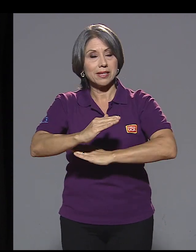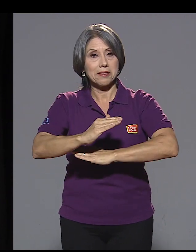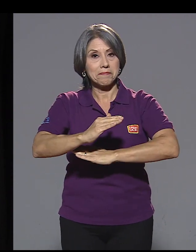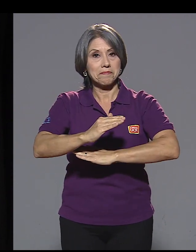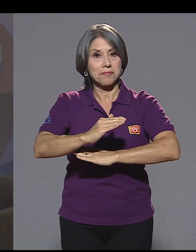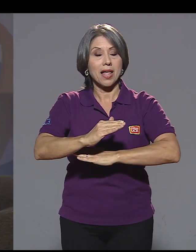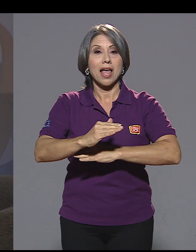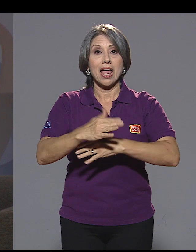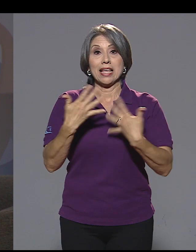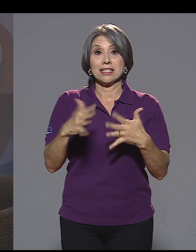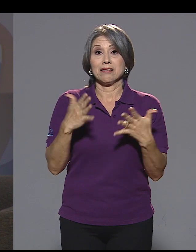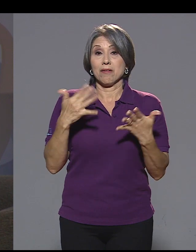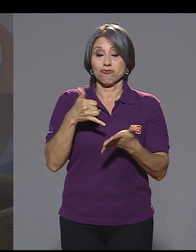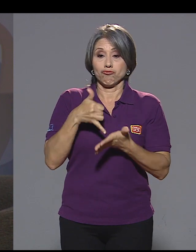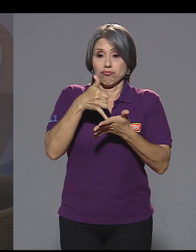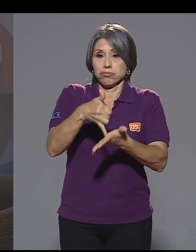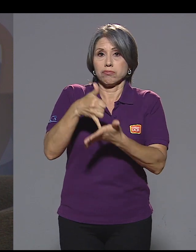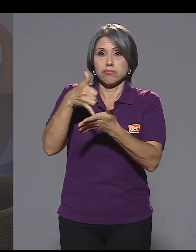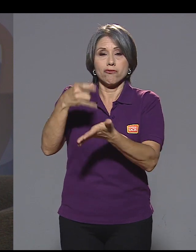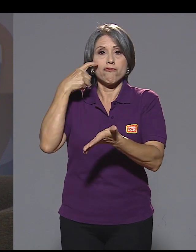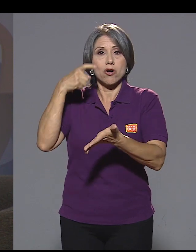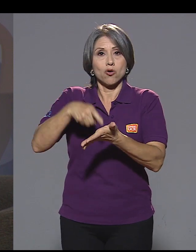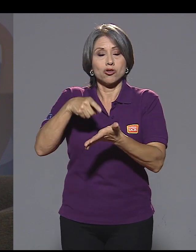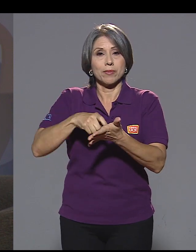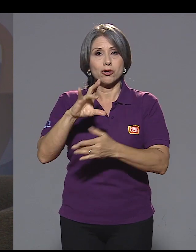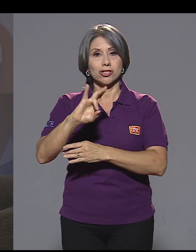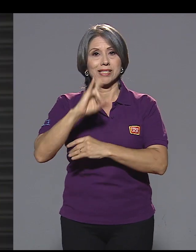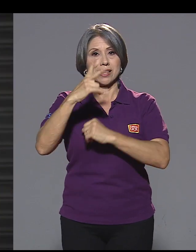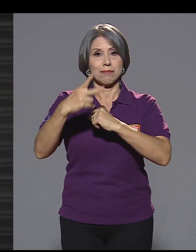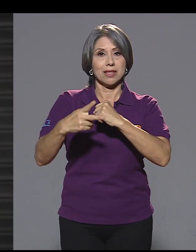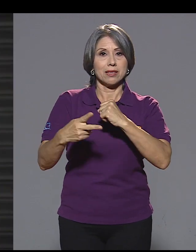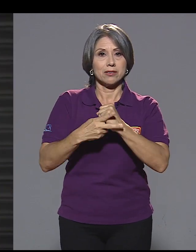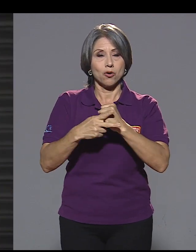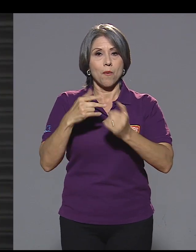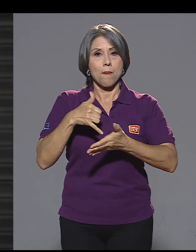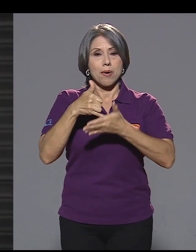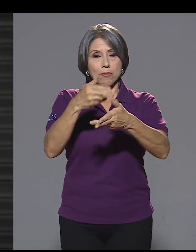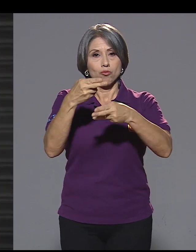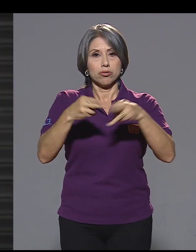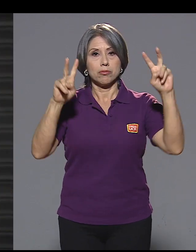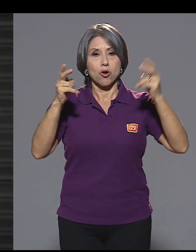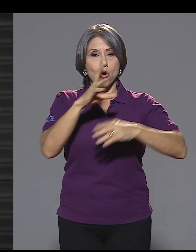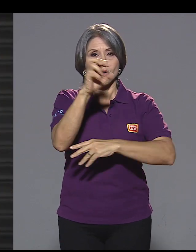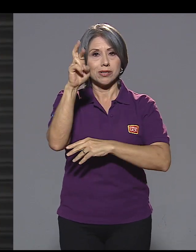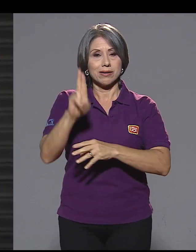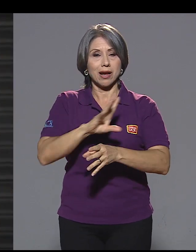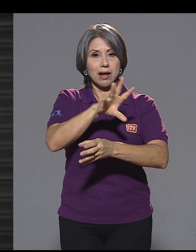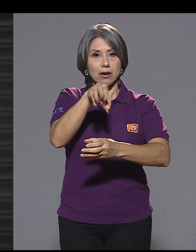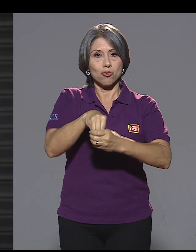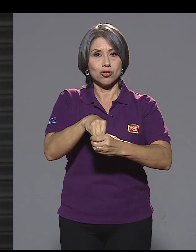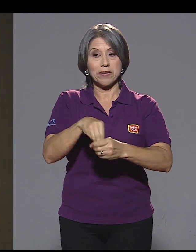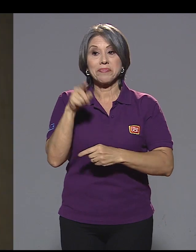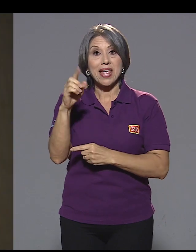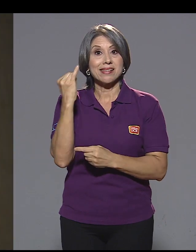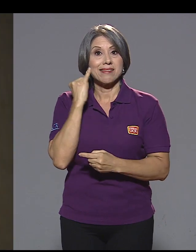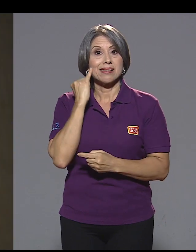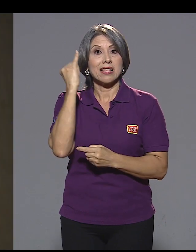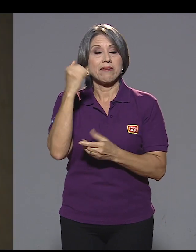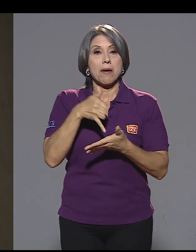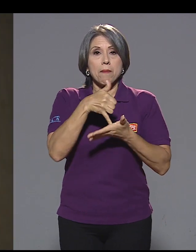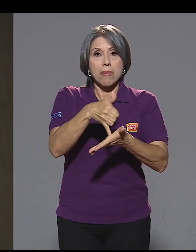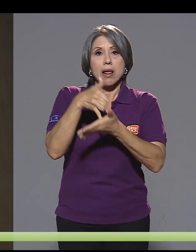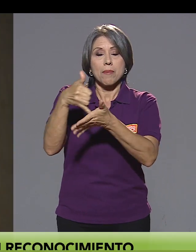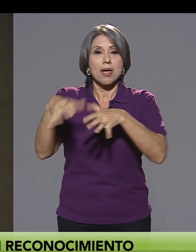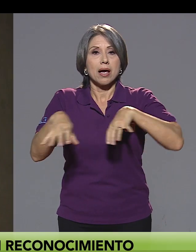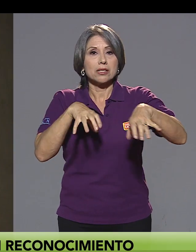Discapacidad, se hizo entrega de los reconocimientos de la 7ª edición de Costa Rica Incluye. Esta iniciativa premia